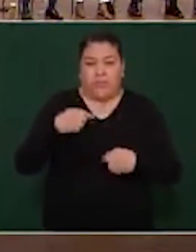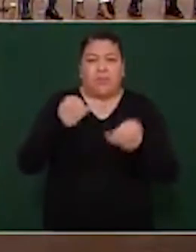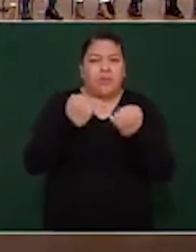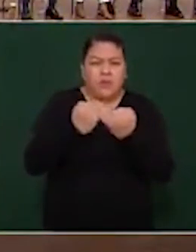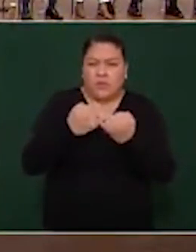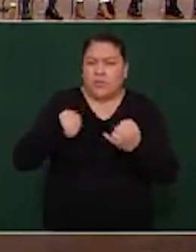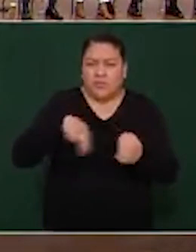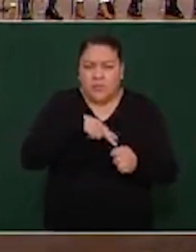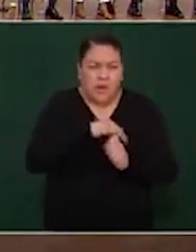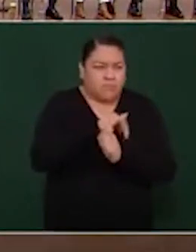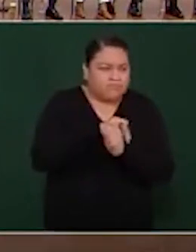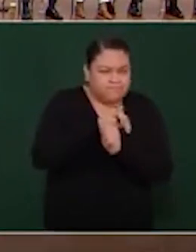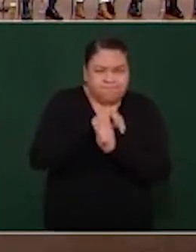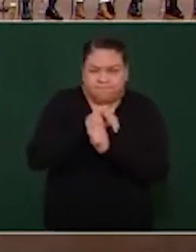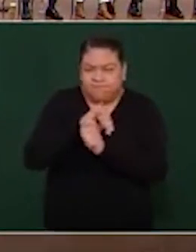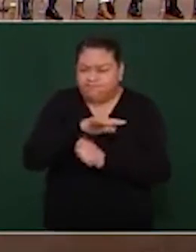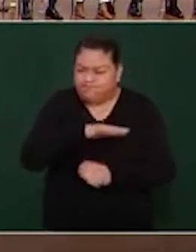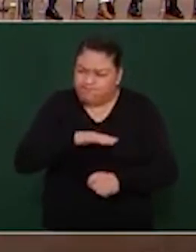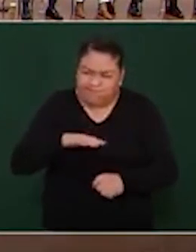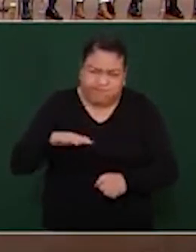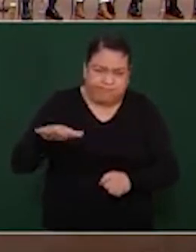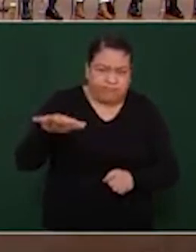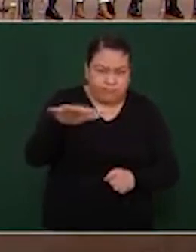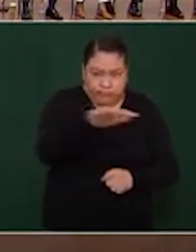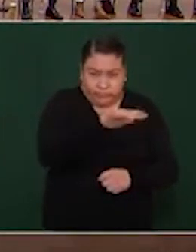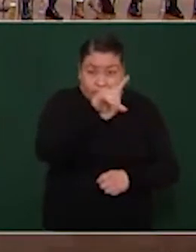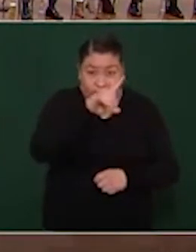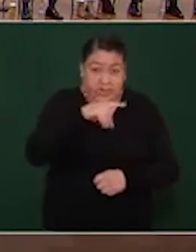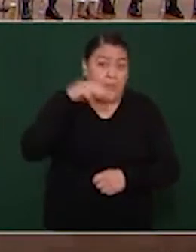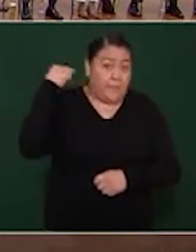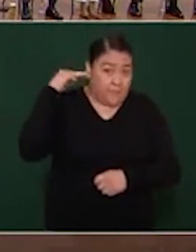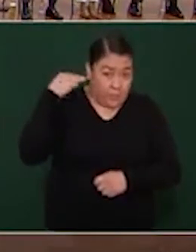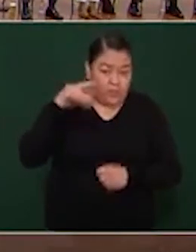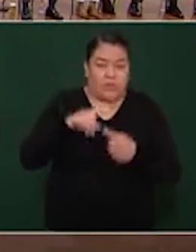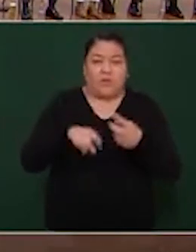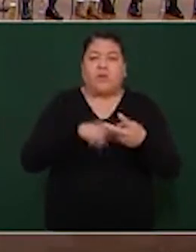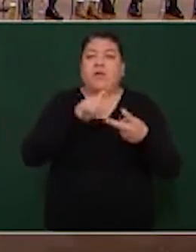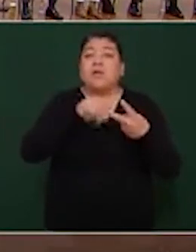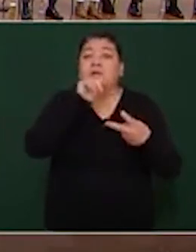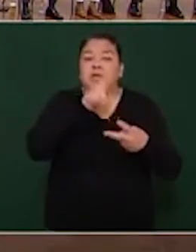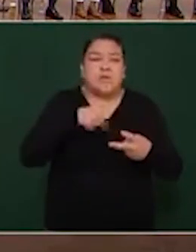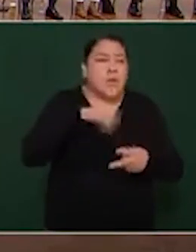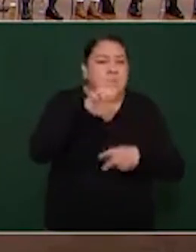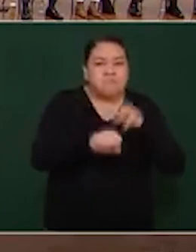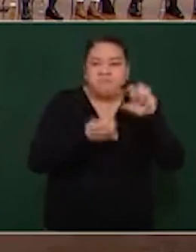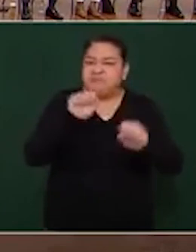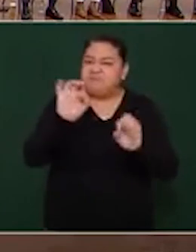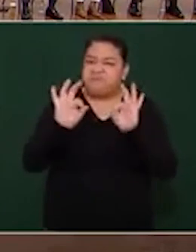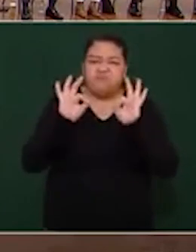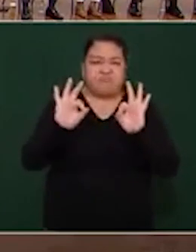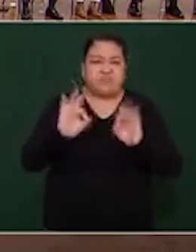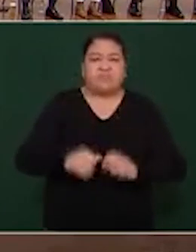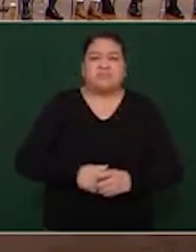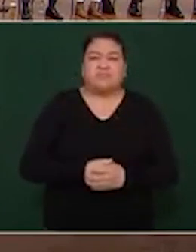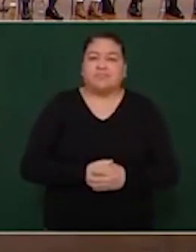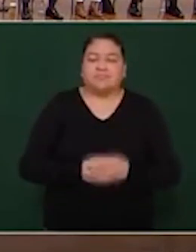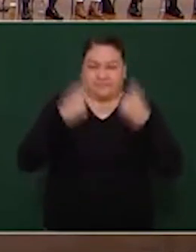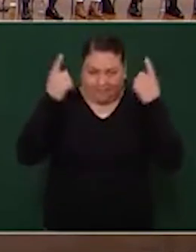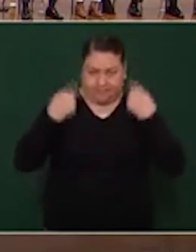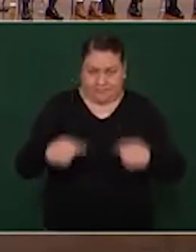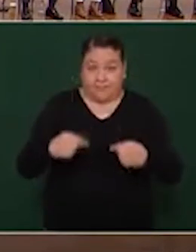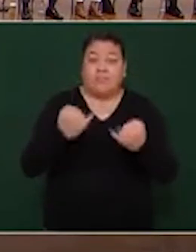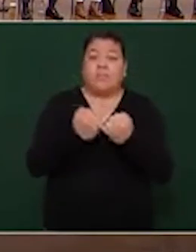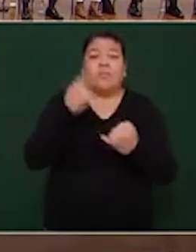las operaciones en toda esta parte de Michoacán y Jalisco con muy buenos resultados. Siguiente. También